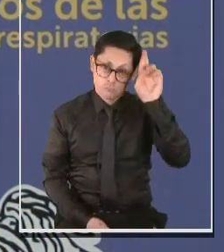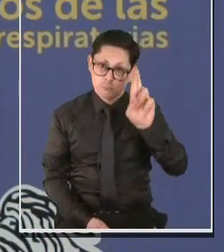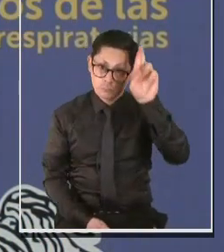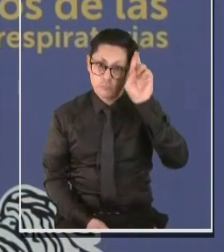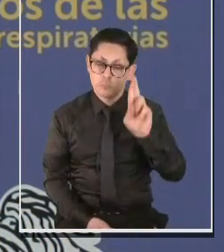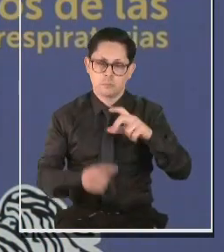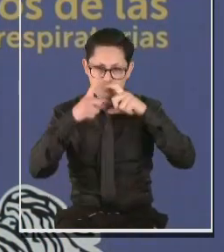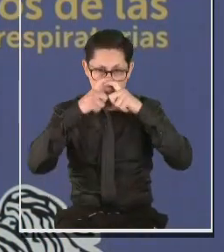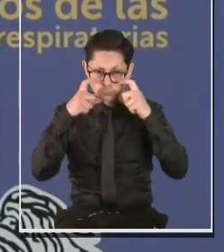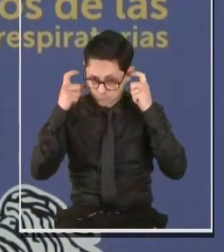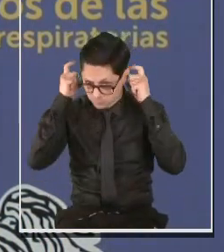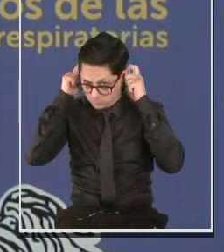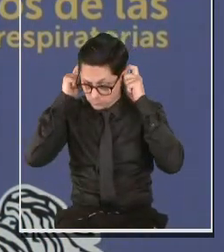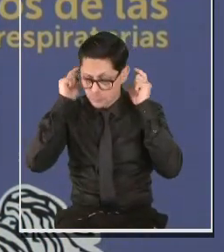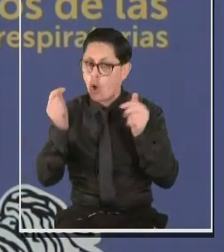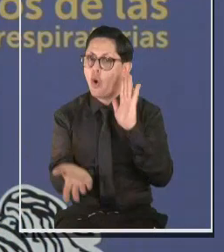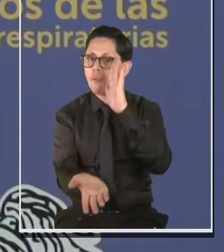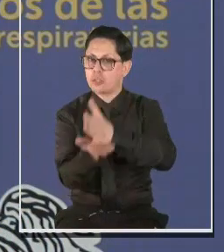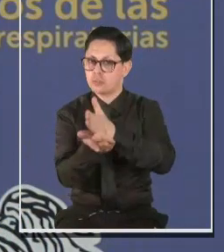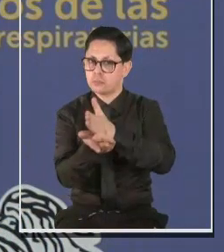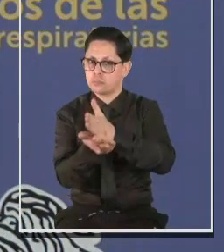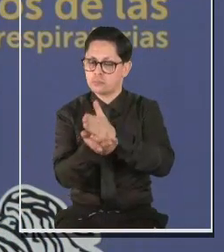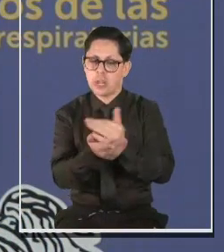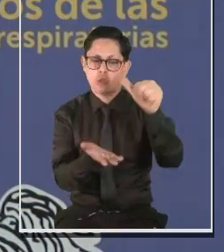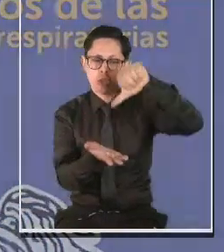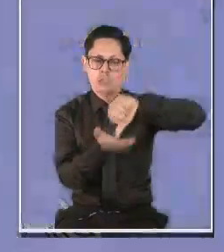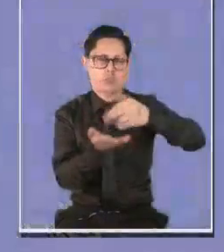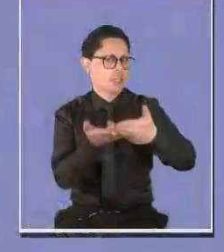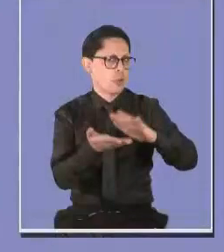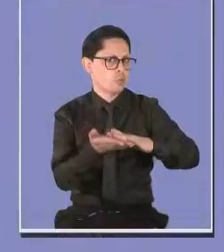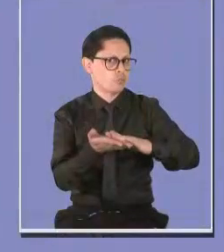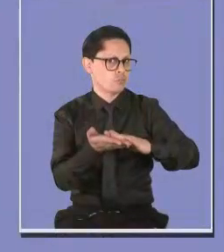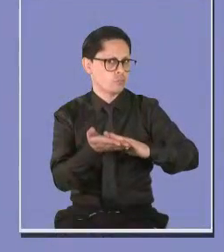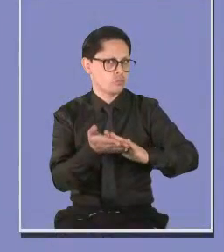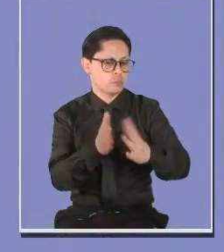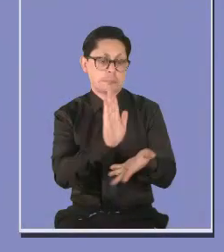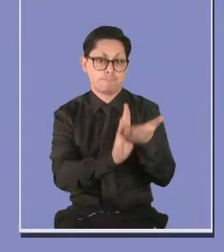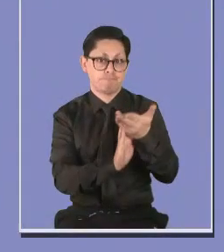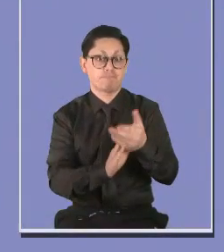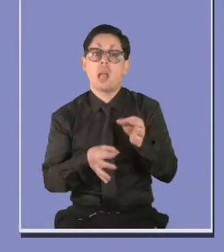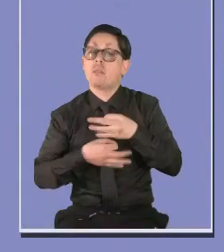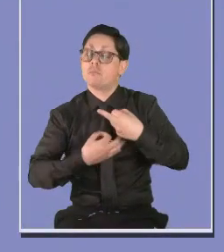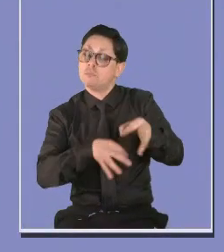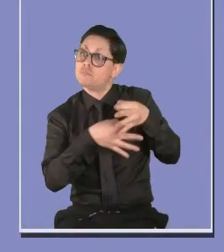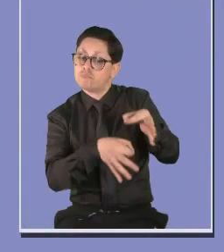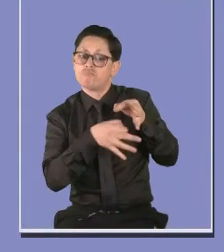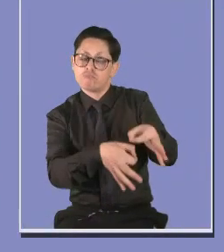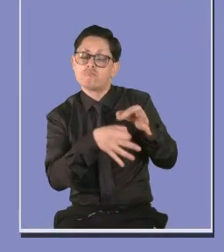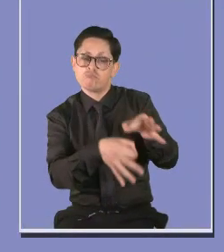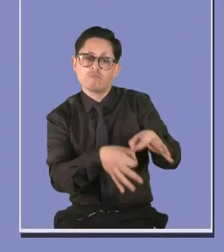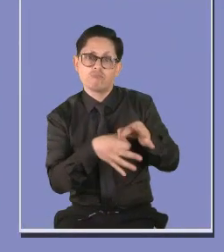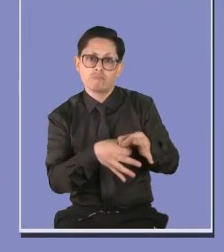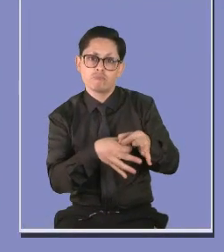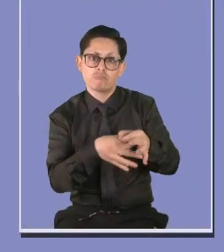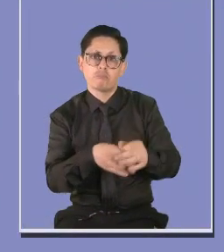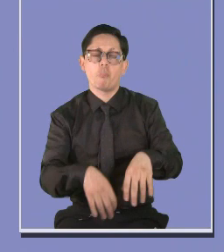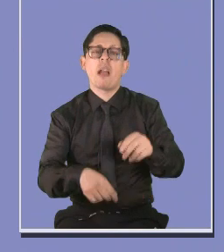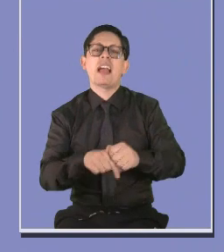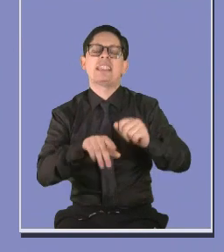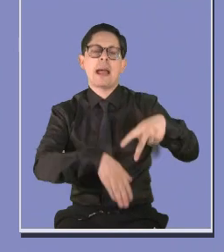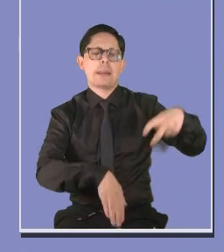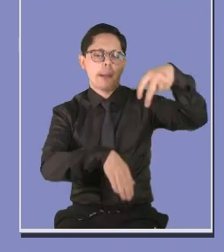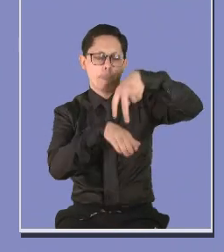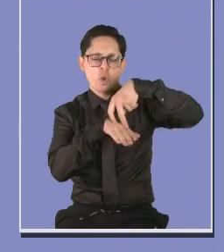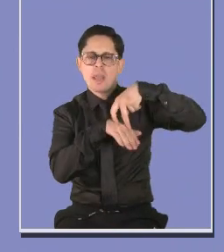los las mascarillas siguen siendo obligatorias en los centros de salud y están altamente recomendadas en el transporte